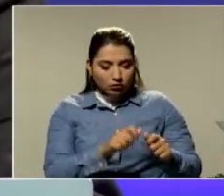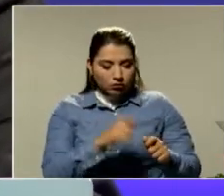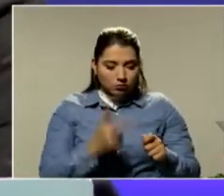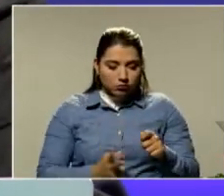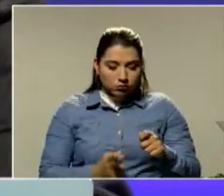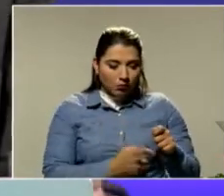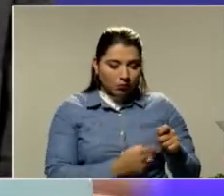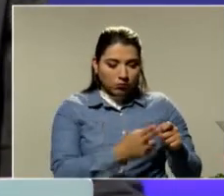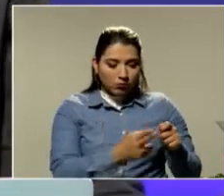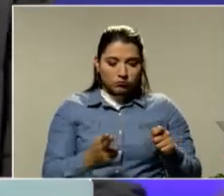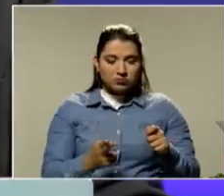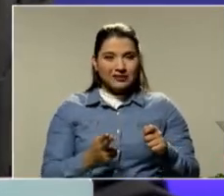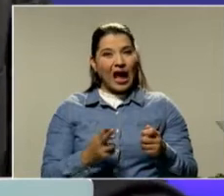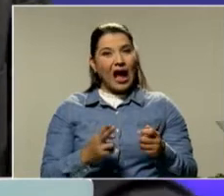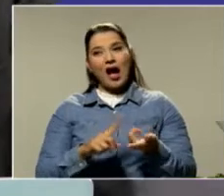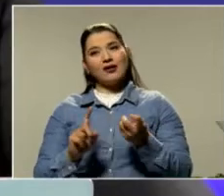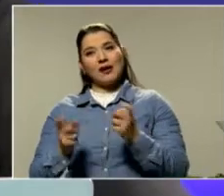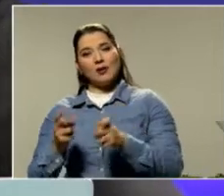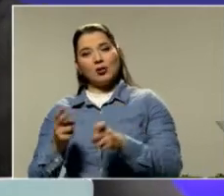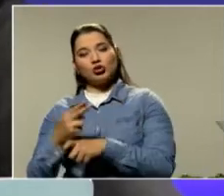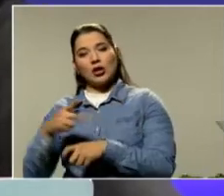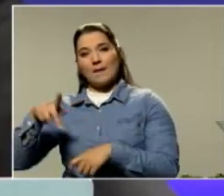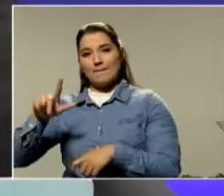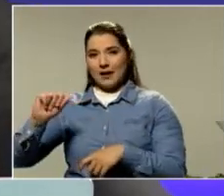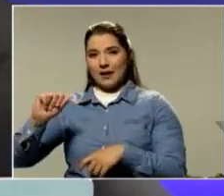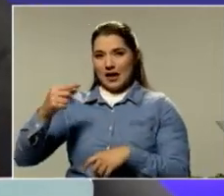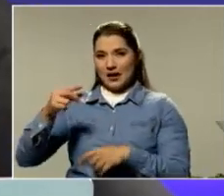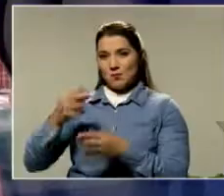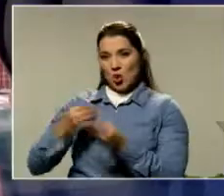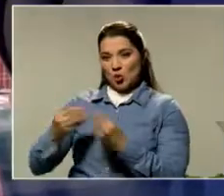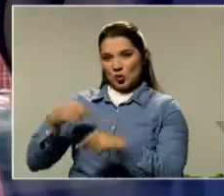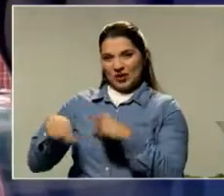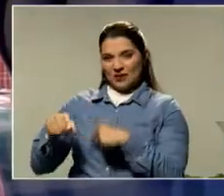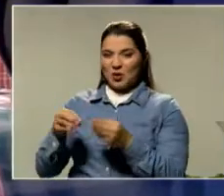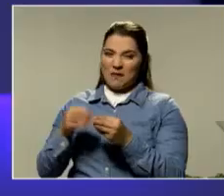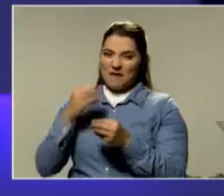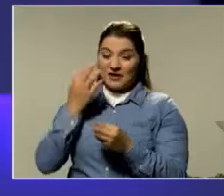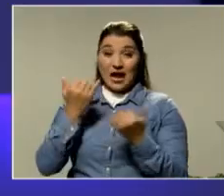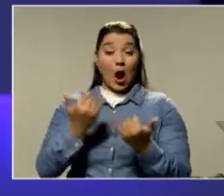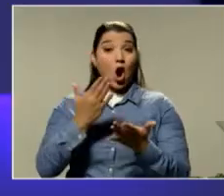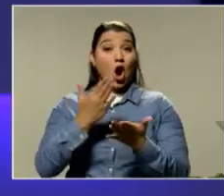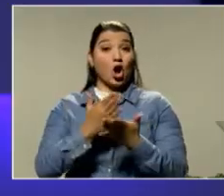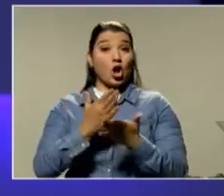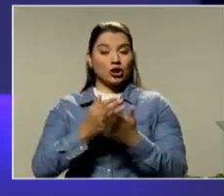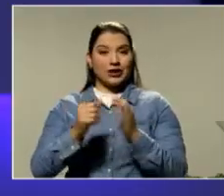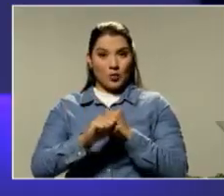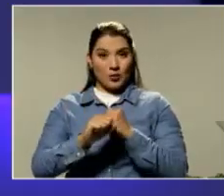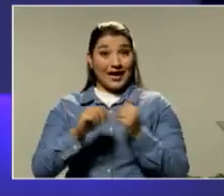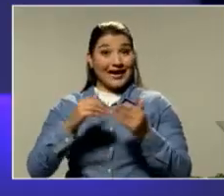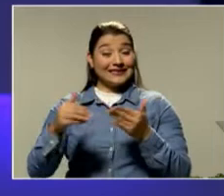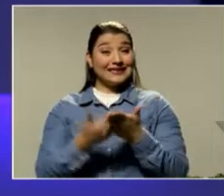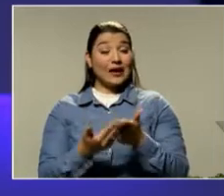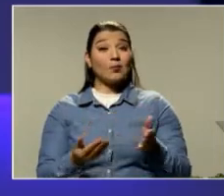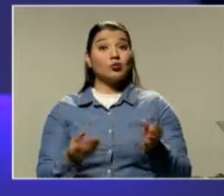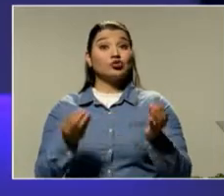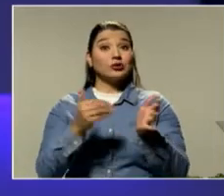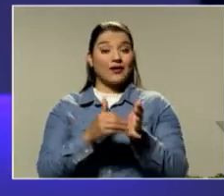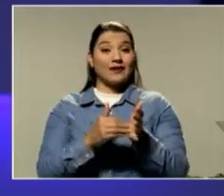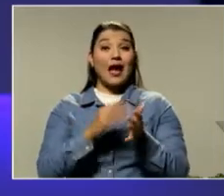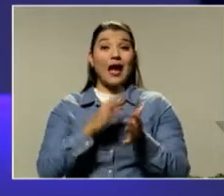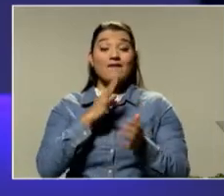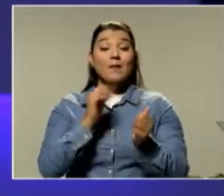Entonces hay que poner ambas cosas en la balanza. Vamos a un corte comercial y enseguida regresamos. Estamos conversando con Luis